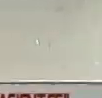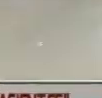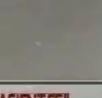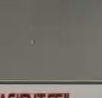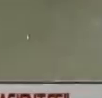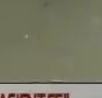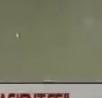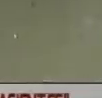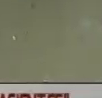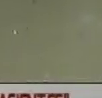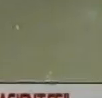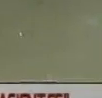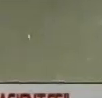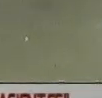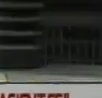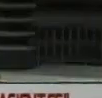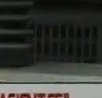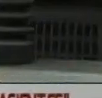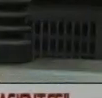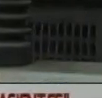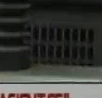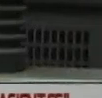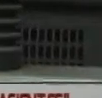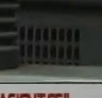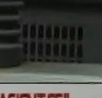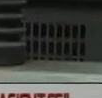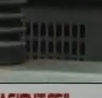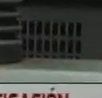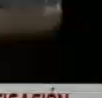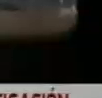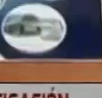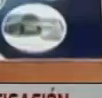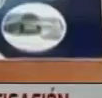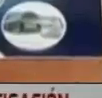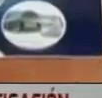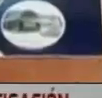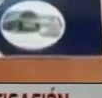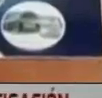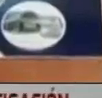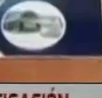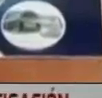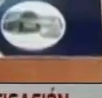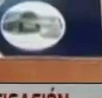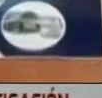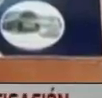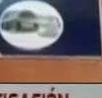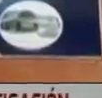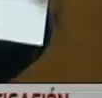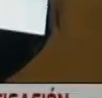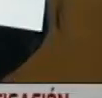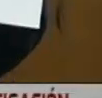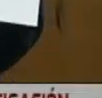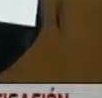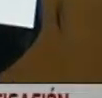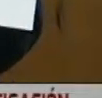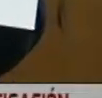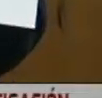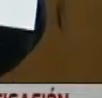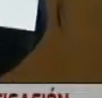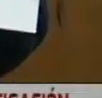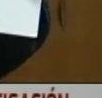embargo un asambleísta del más afirma que existe un grado de responsabilidad de los administrativos del hospital se ven